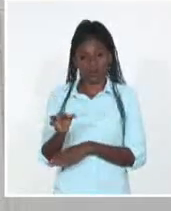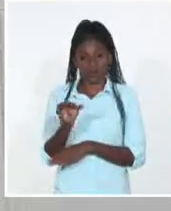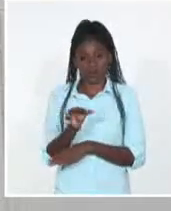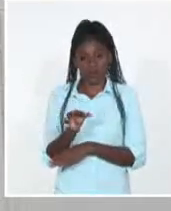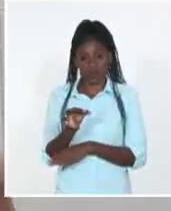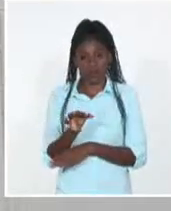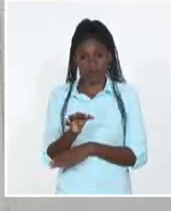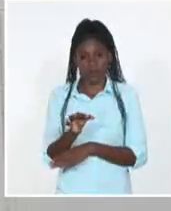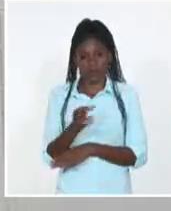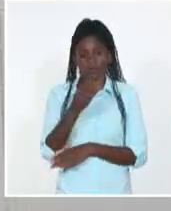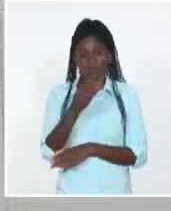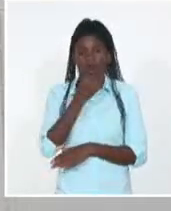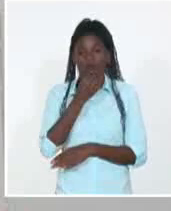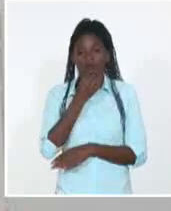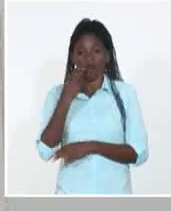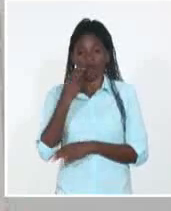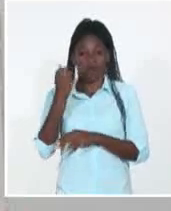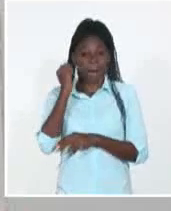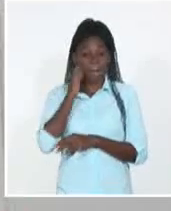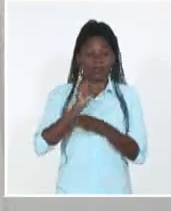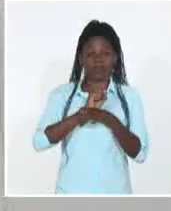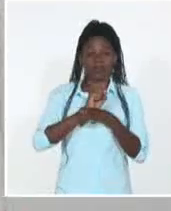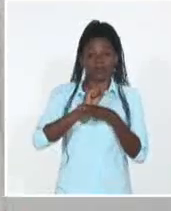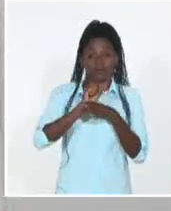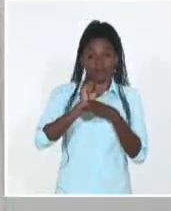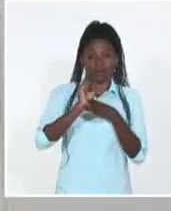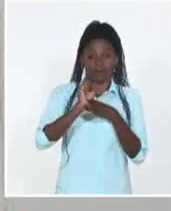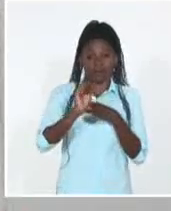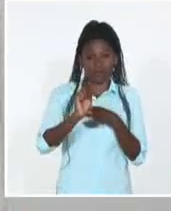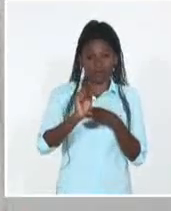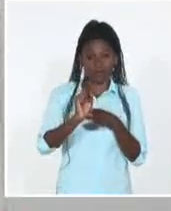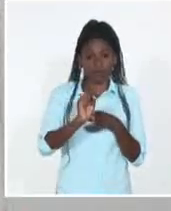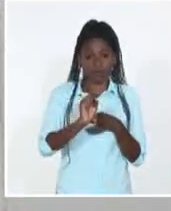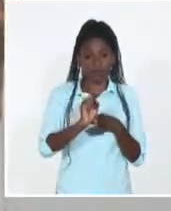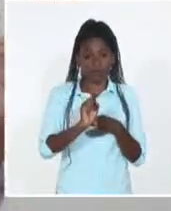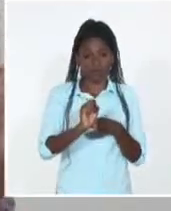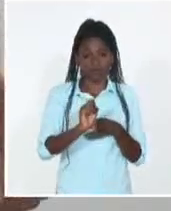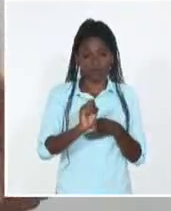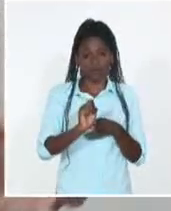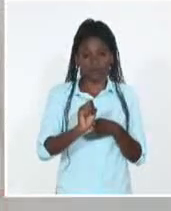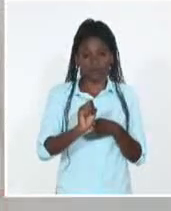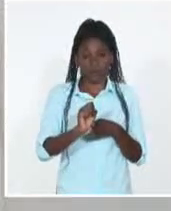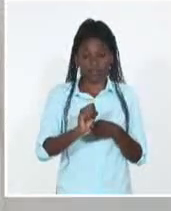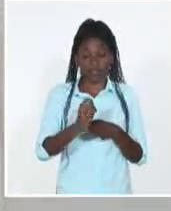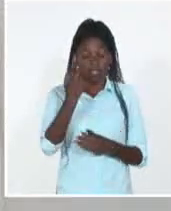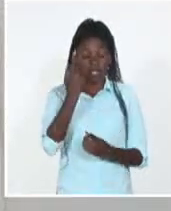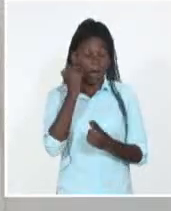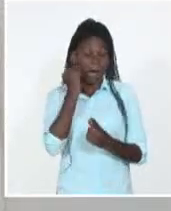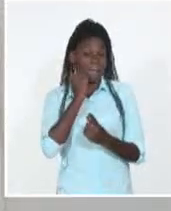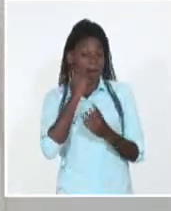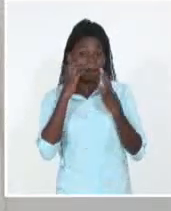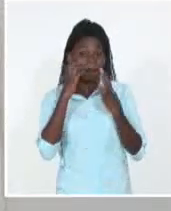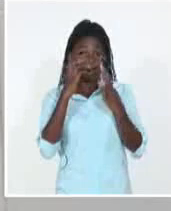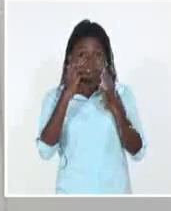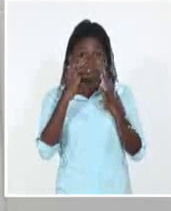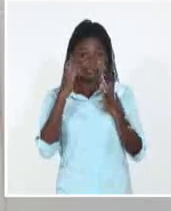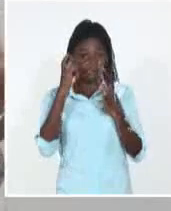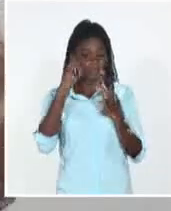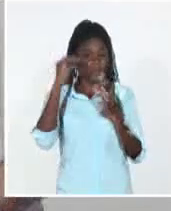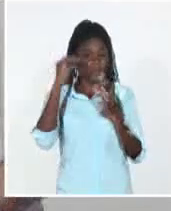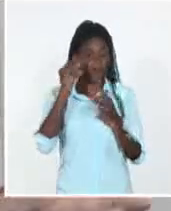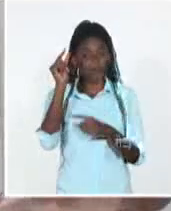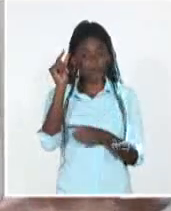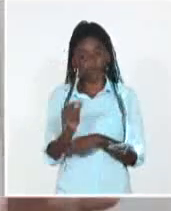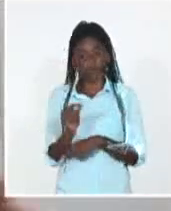supuesto, reposiciones de más obras y de los clásicos, o sea, vendrán ahí entonces los